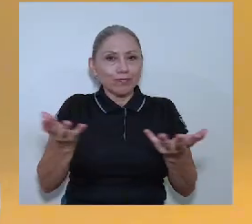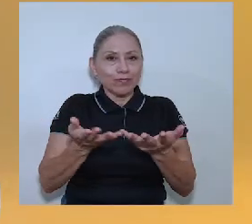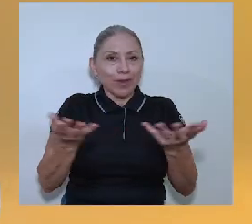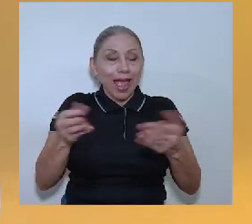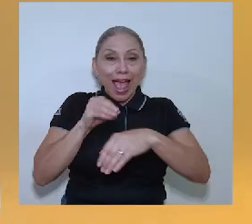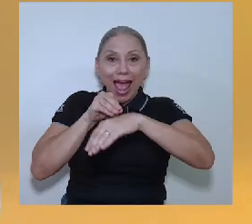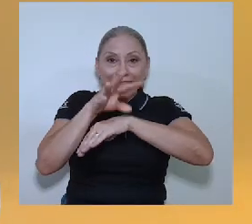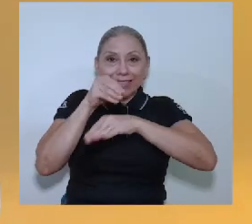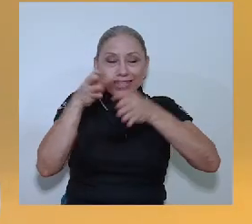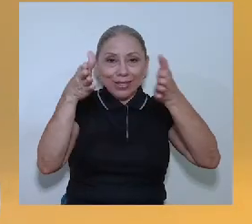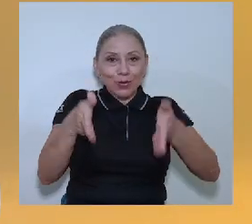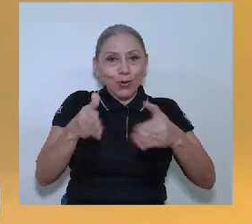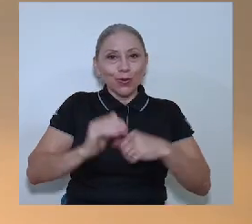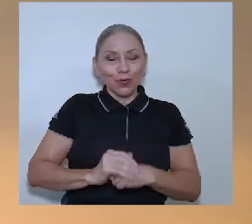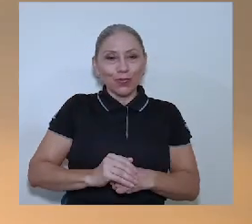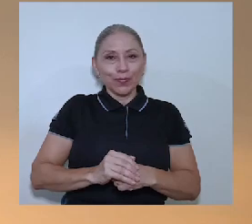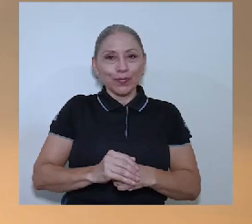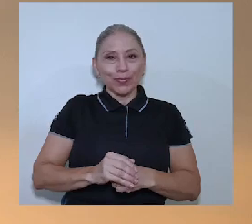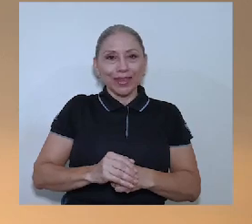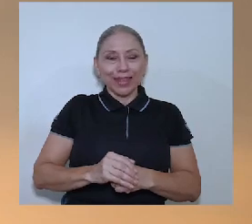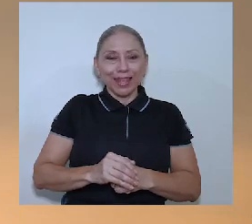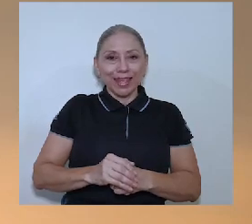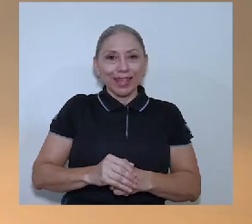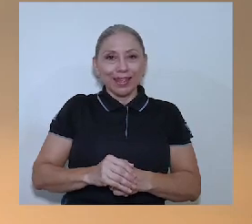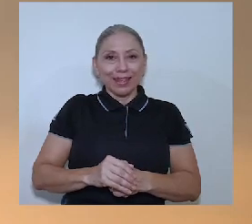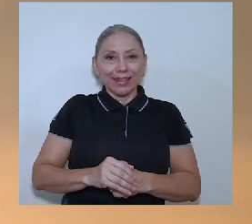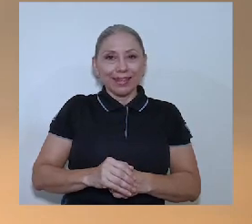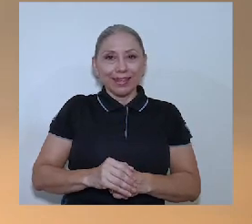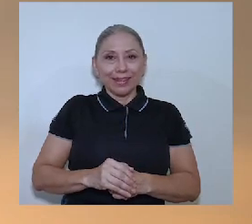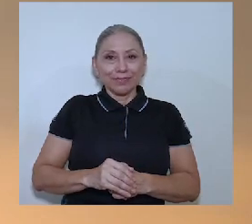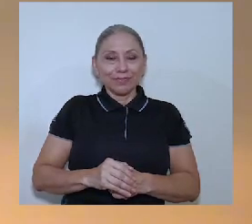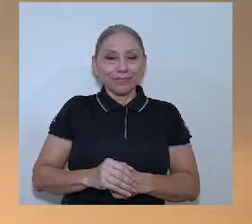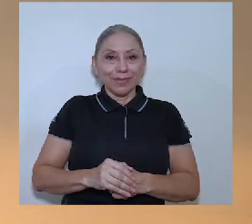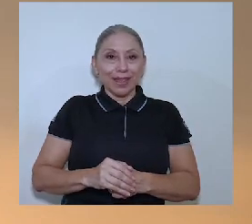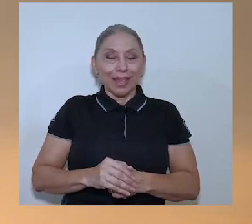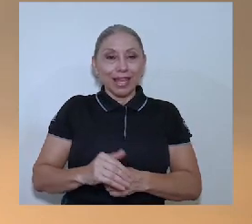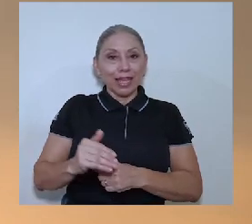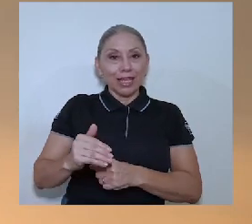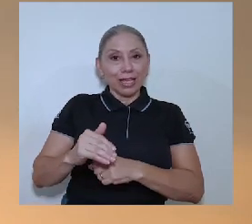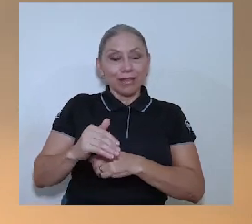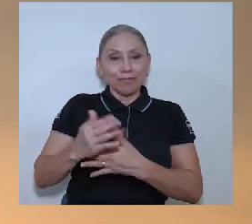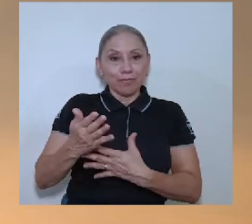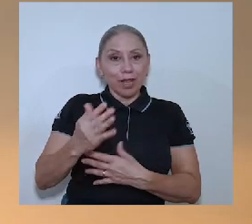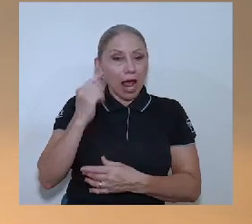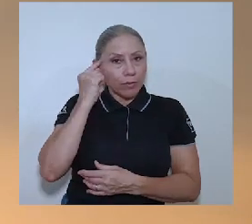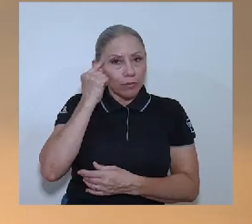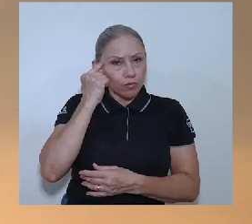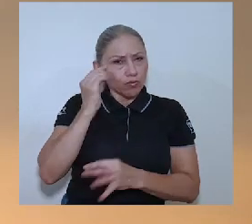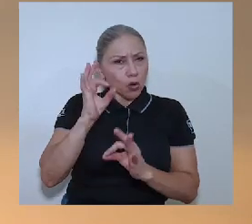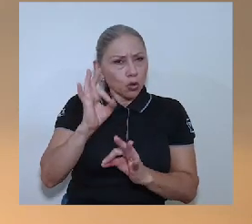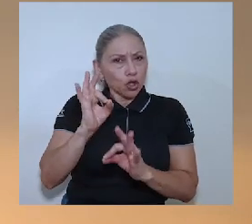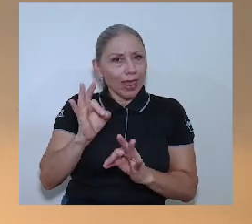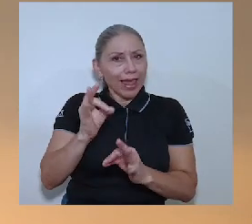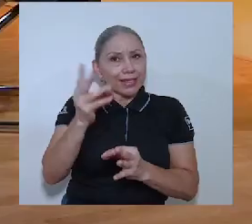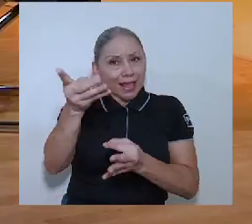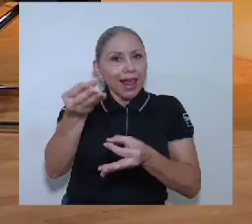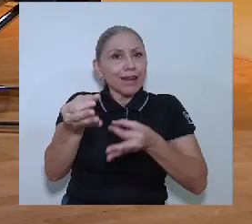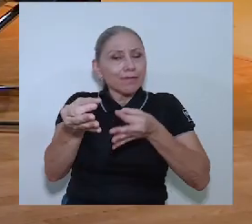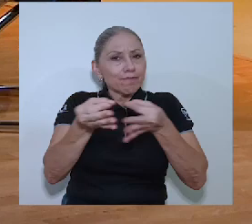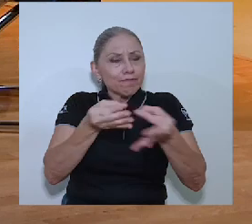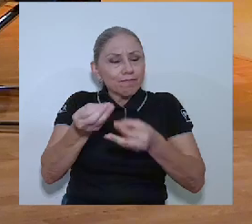asesor y de la lucidez que nos arroja sobre esta